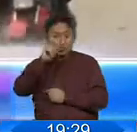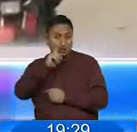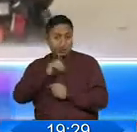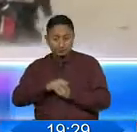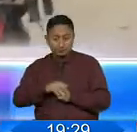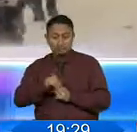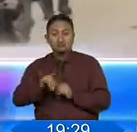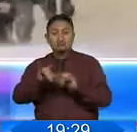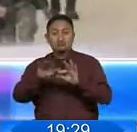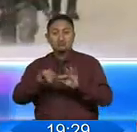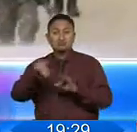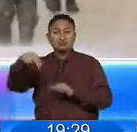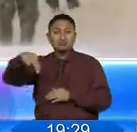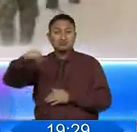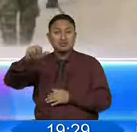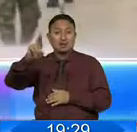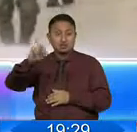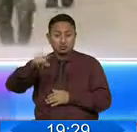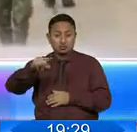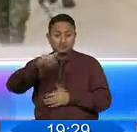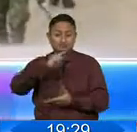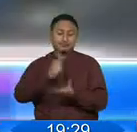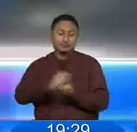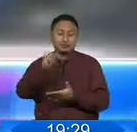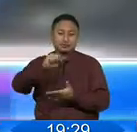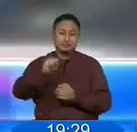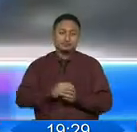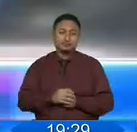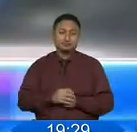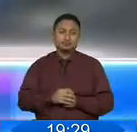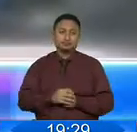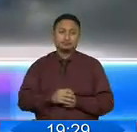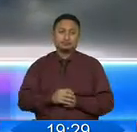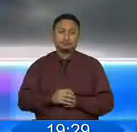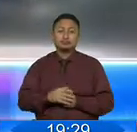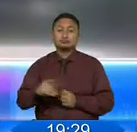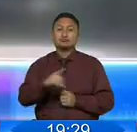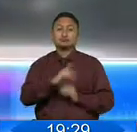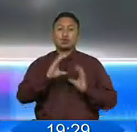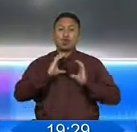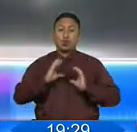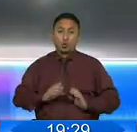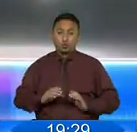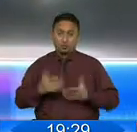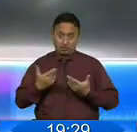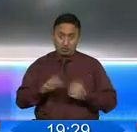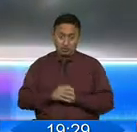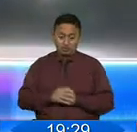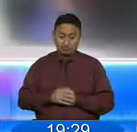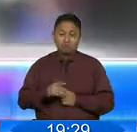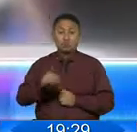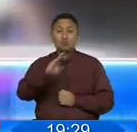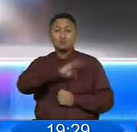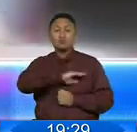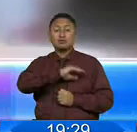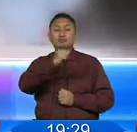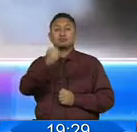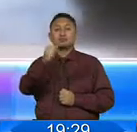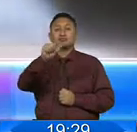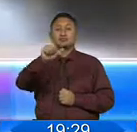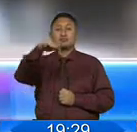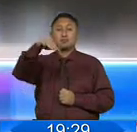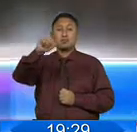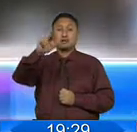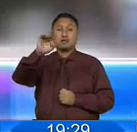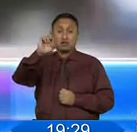de Gobierno de Nariño confirmó el lamentable hecho. El cadáver ha sido trasladado al municipio de Samaniego y en